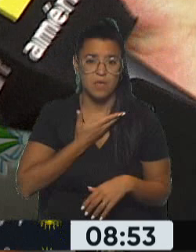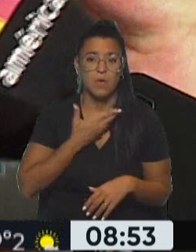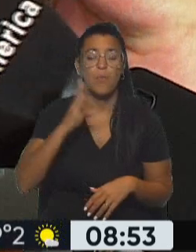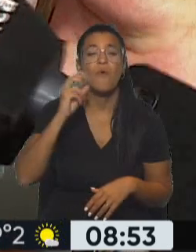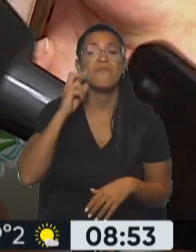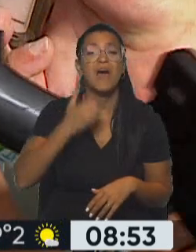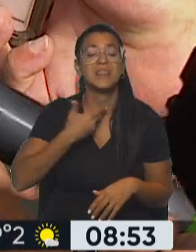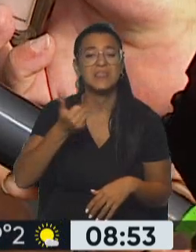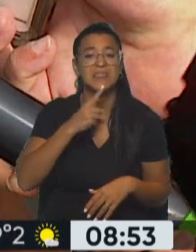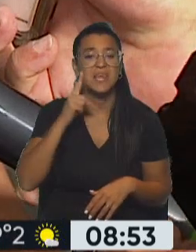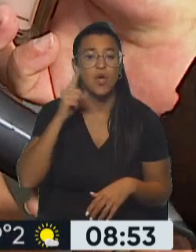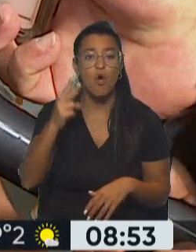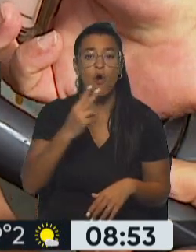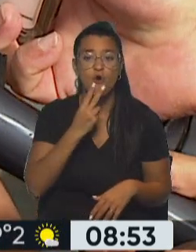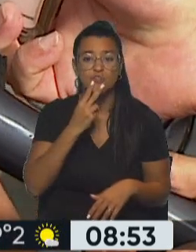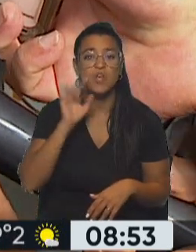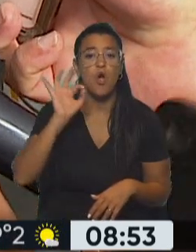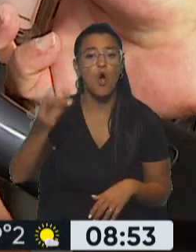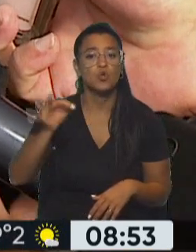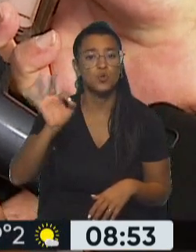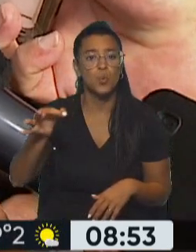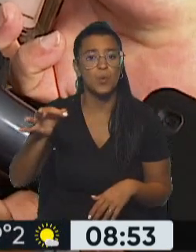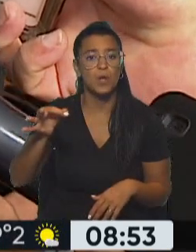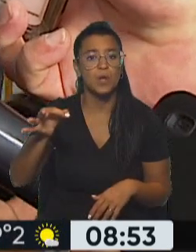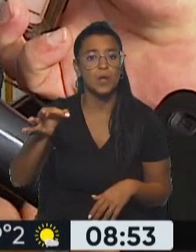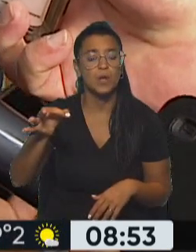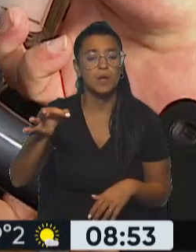Bonfatti? El 11 de octubre.